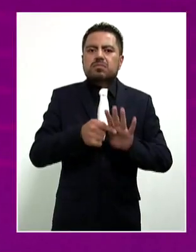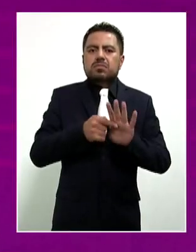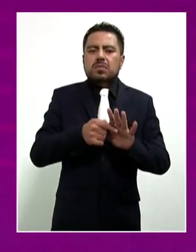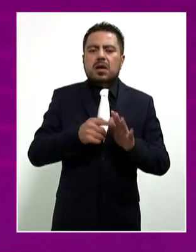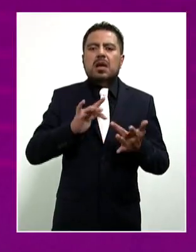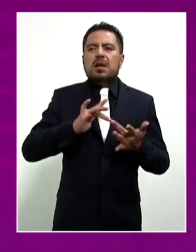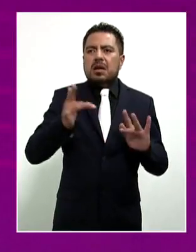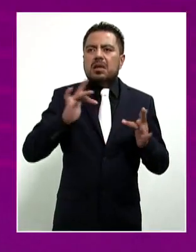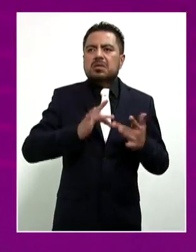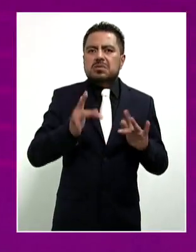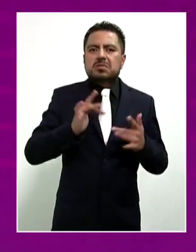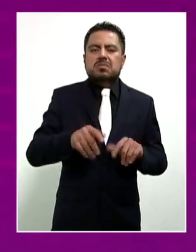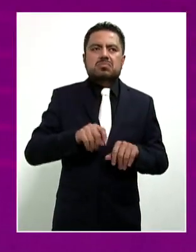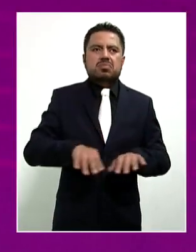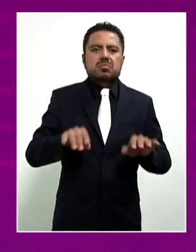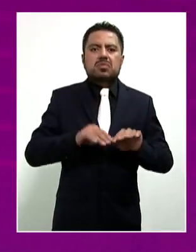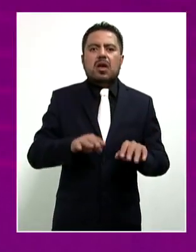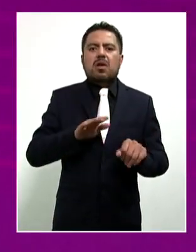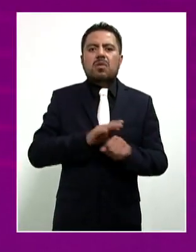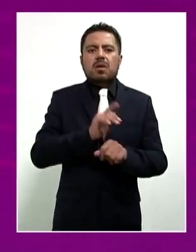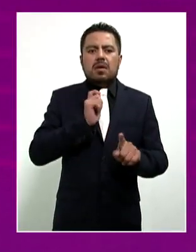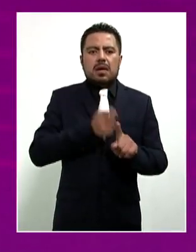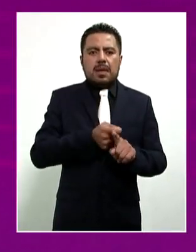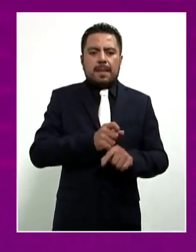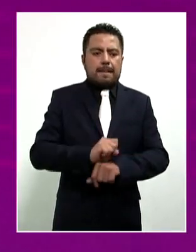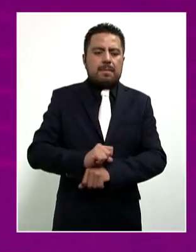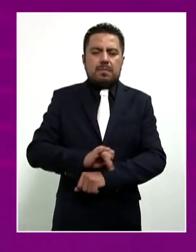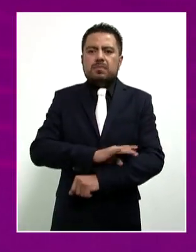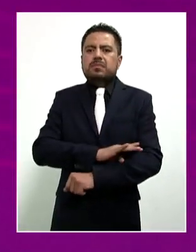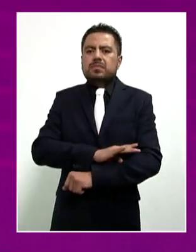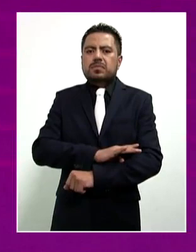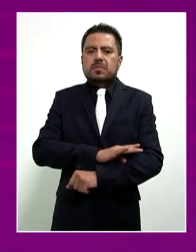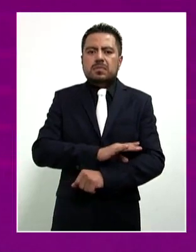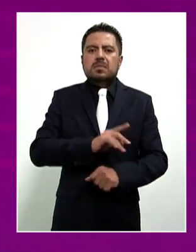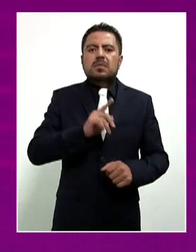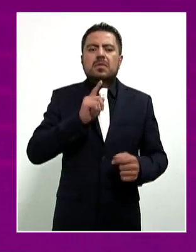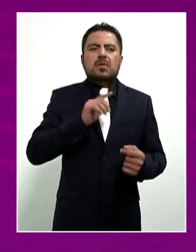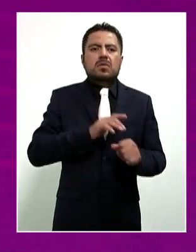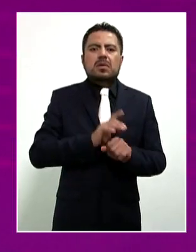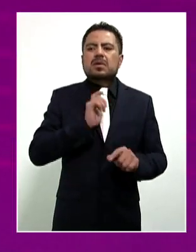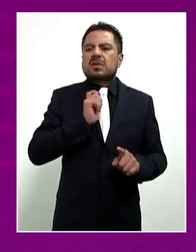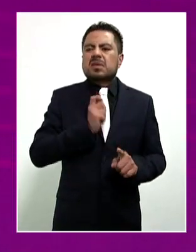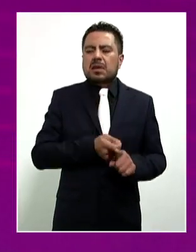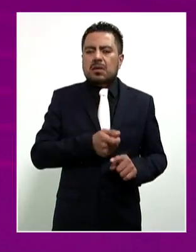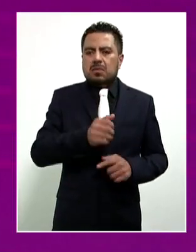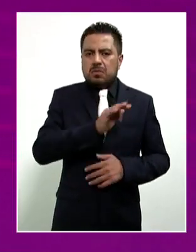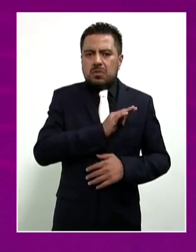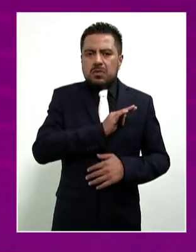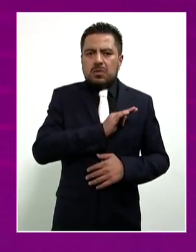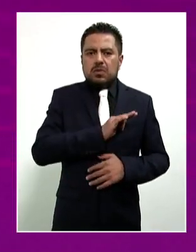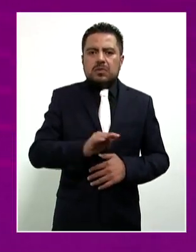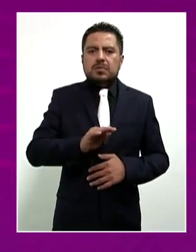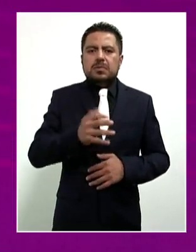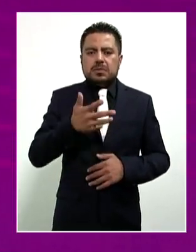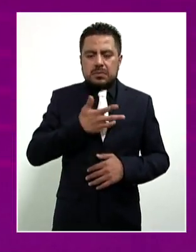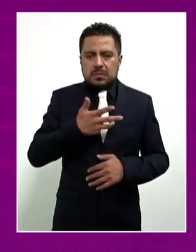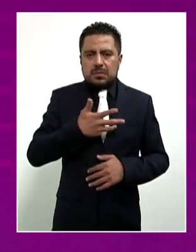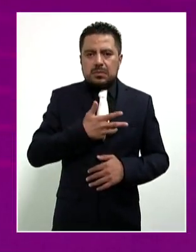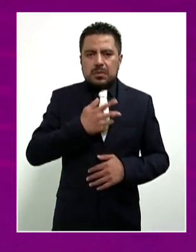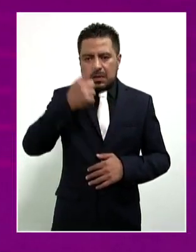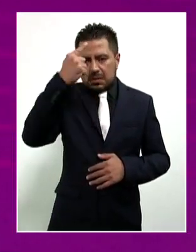redes sociales, a través de esta sensibilización que podría